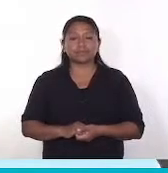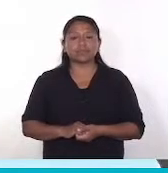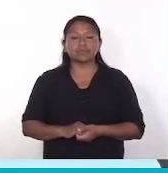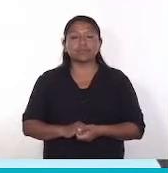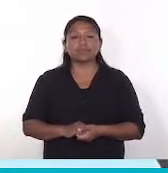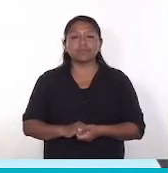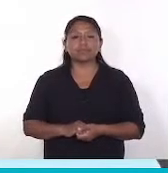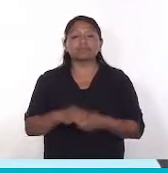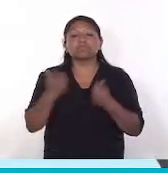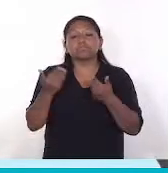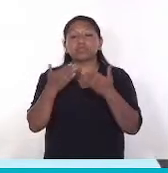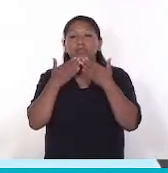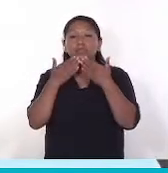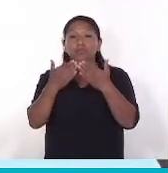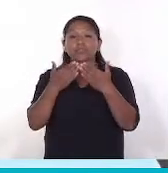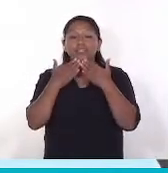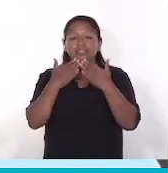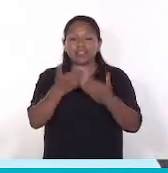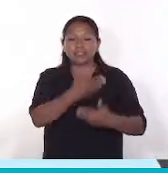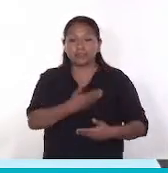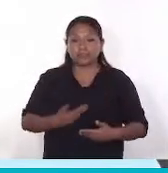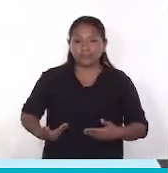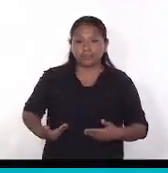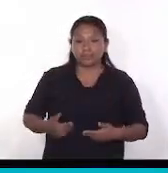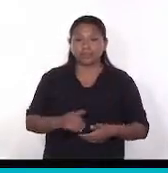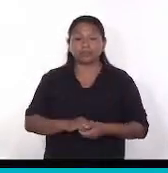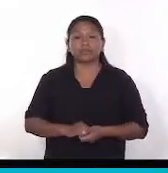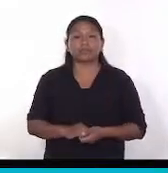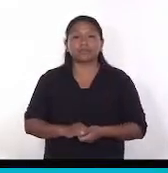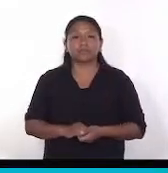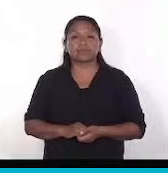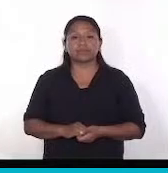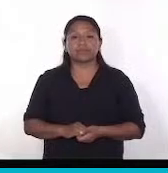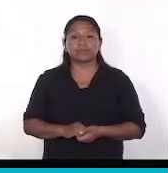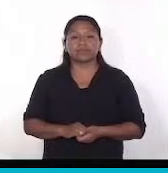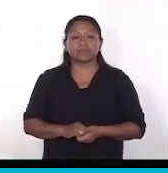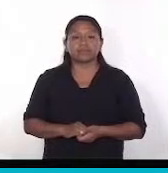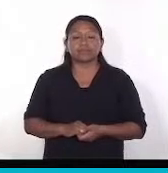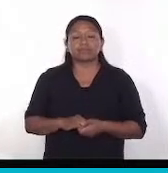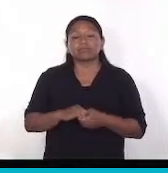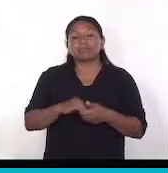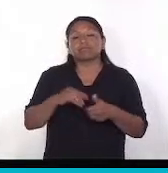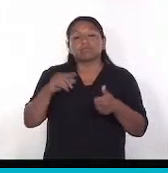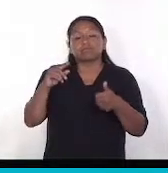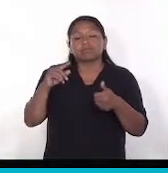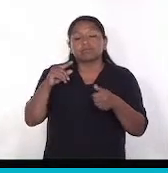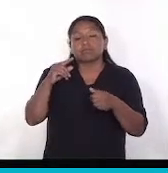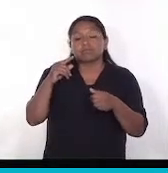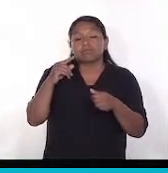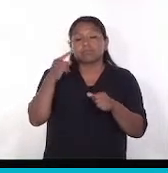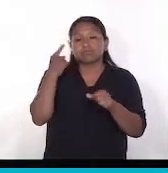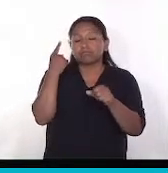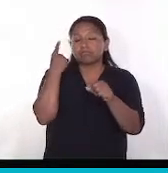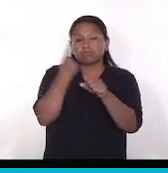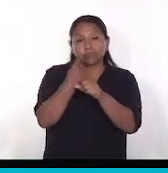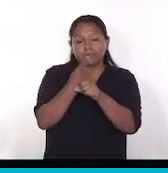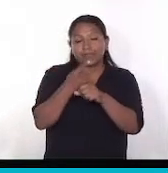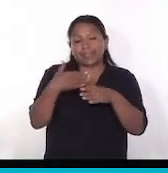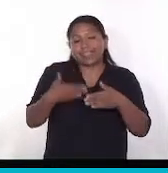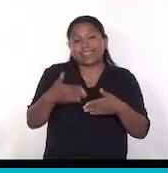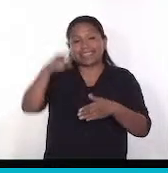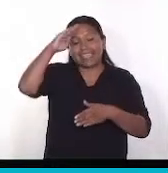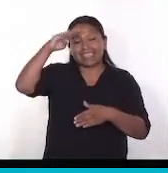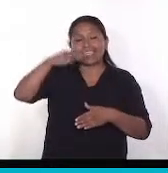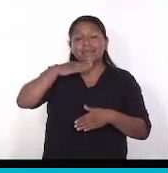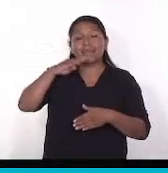Bueno, muchas gracias, señor presidente. En primer lugar, y en este mes de la